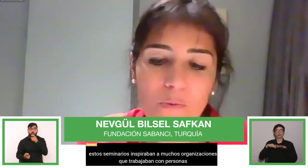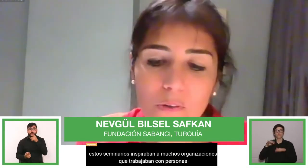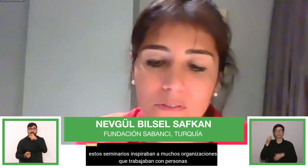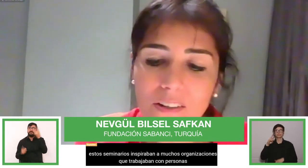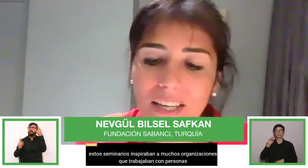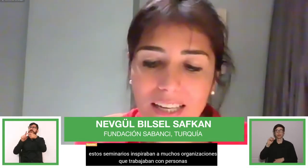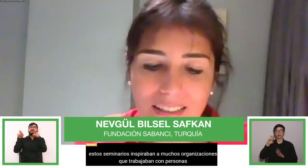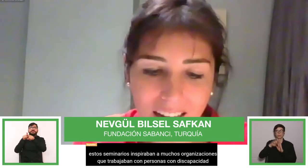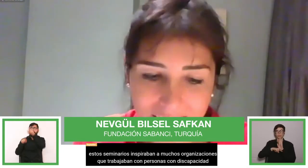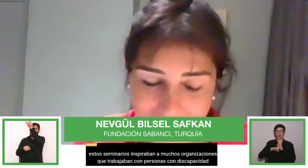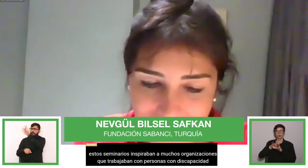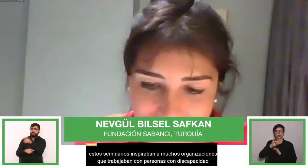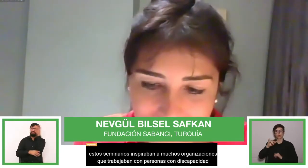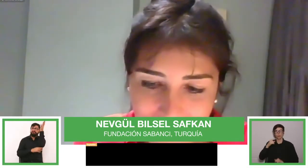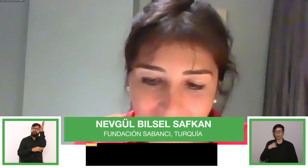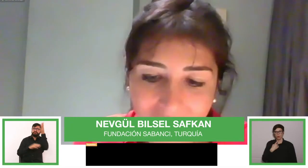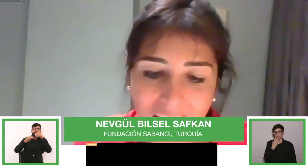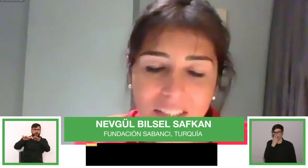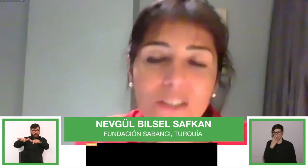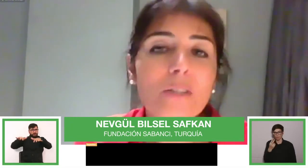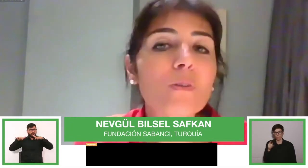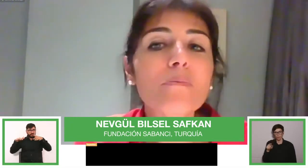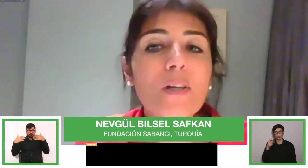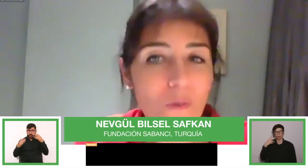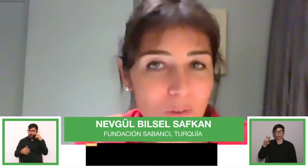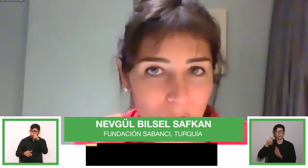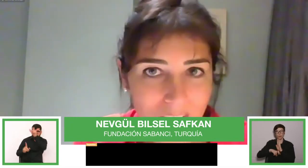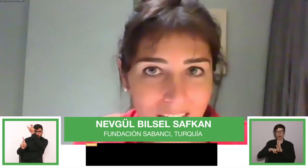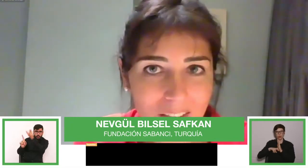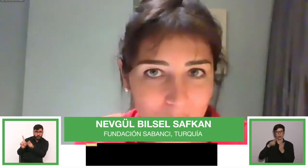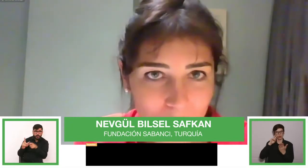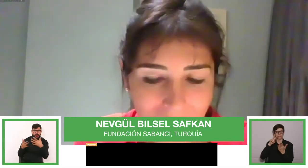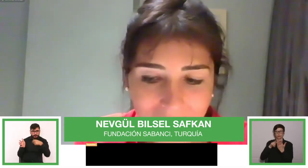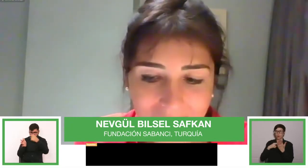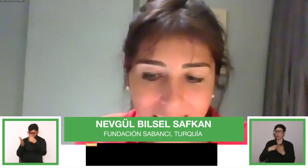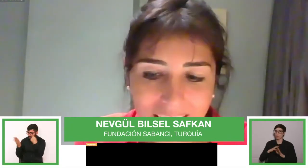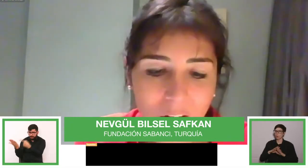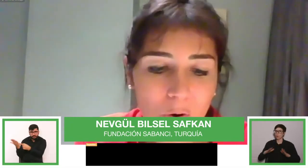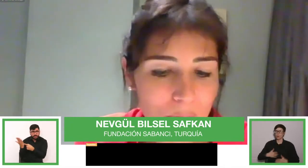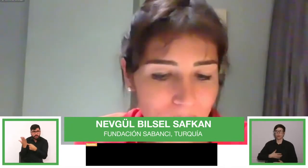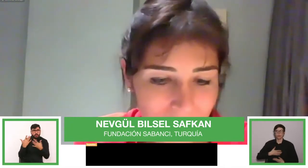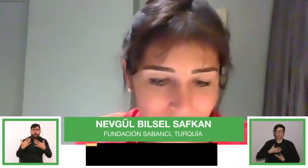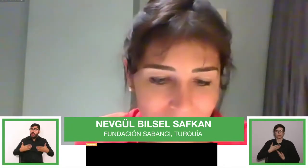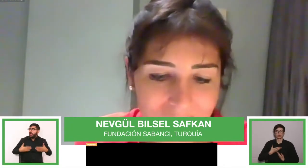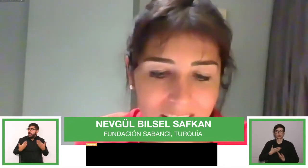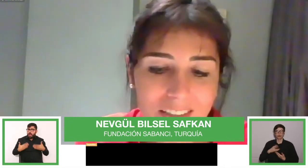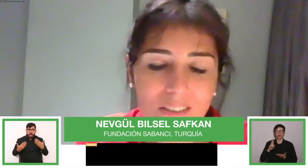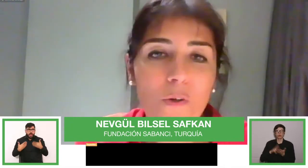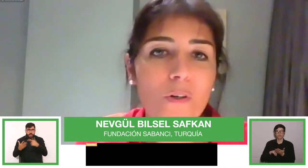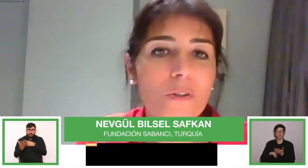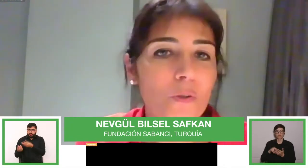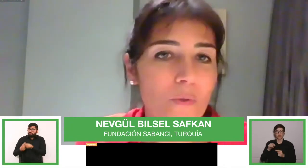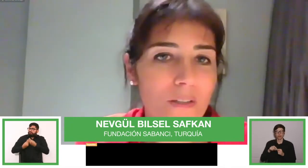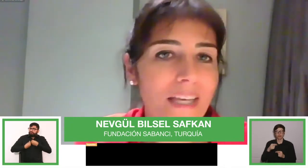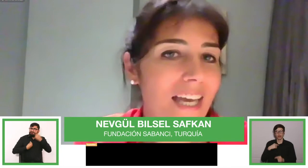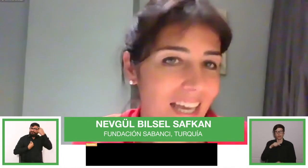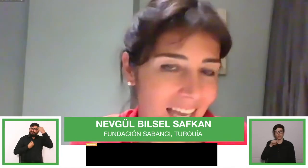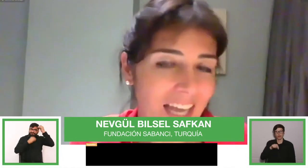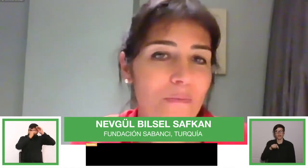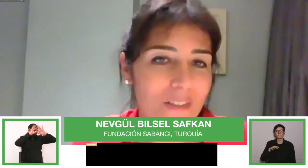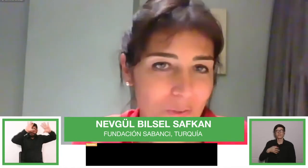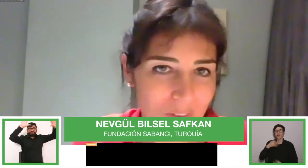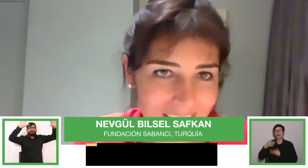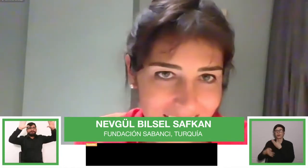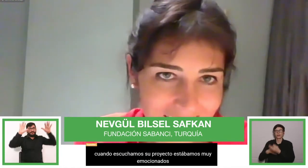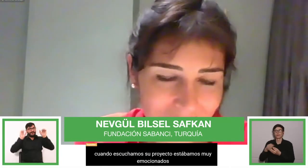su proyecto estábamos muy emocionados porque ella también va a compartir su proyecto,